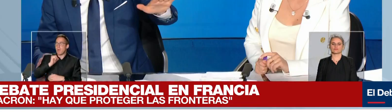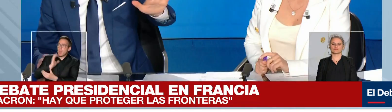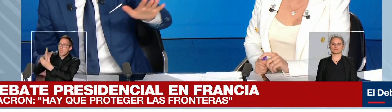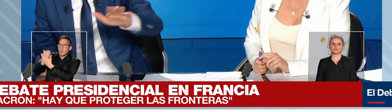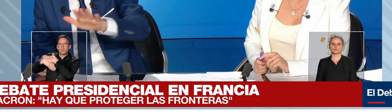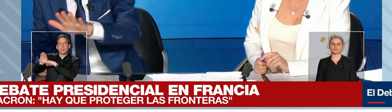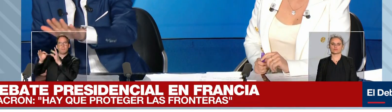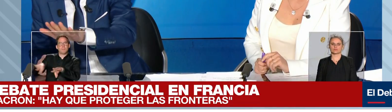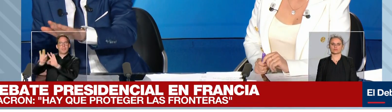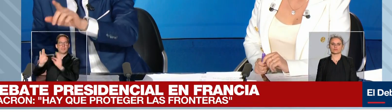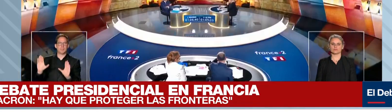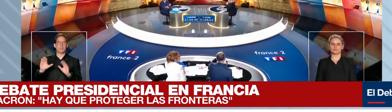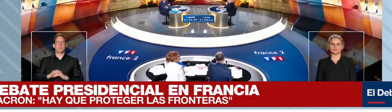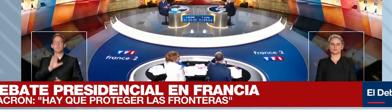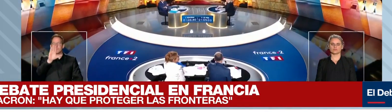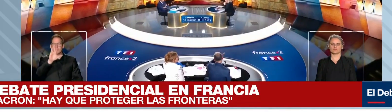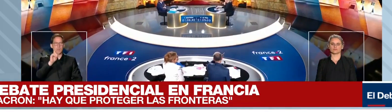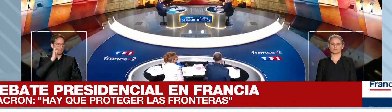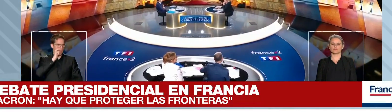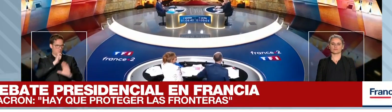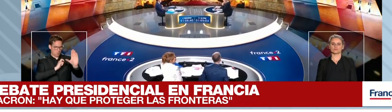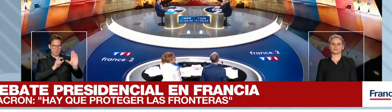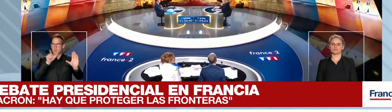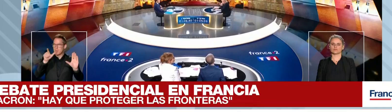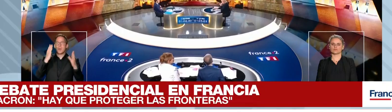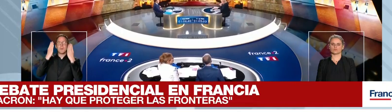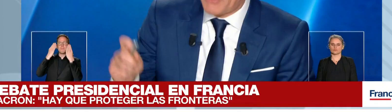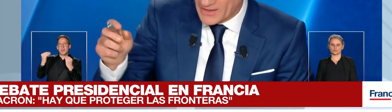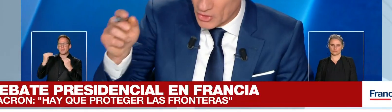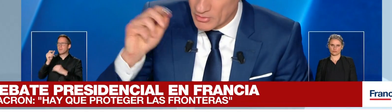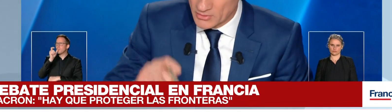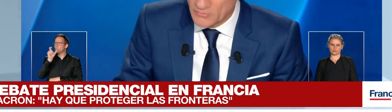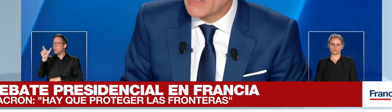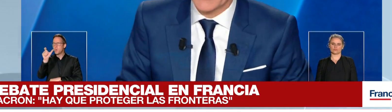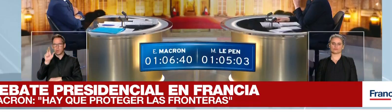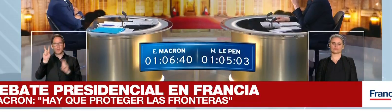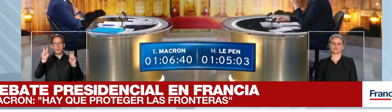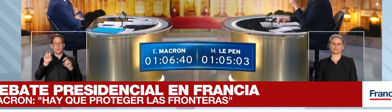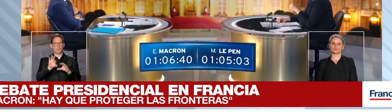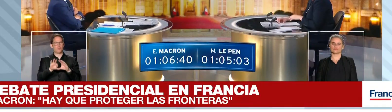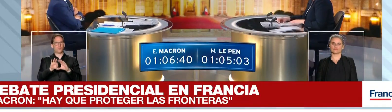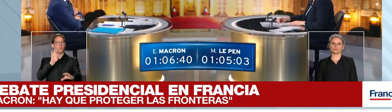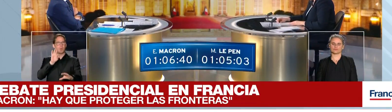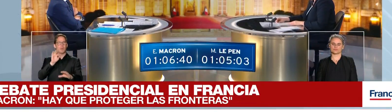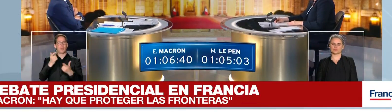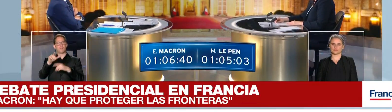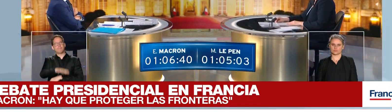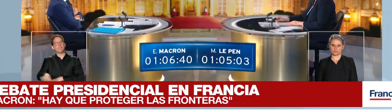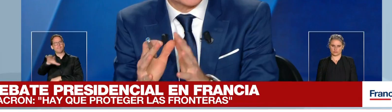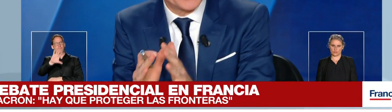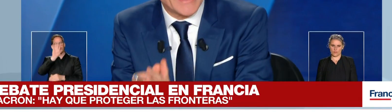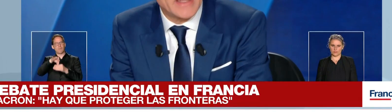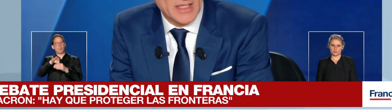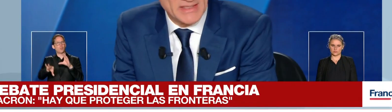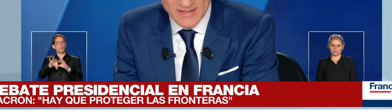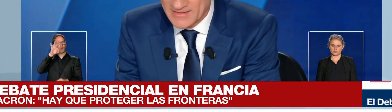Entonces esta política hay que cambiar. Señora Le Pen, usted pronunció el tema del referendo que usted quería organizar, y nos